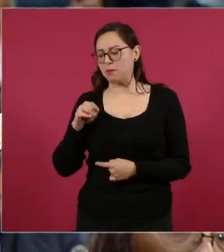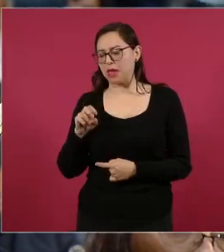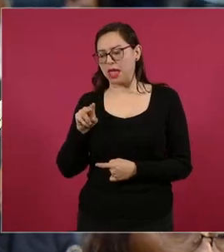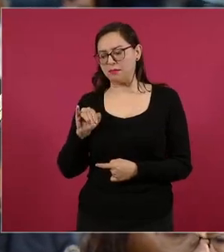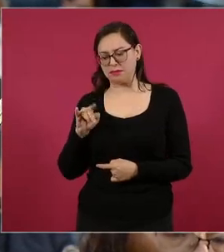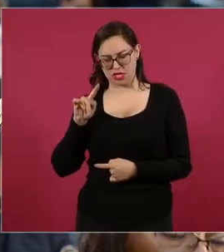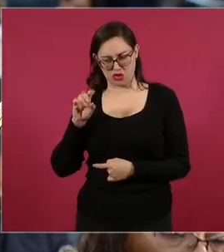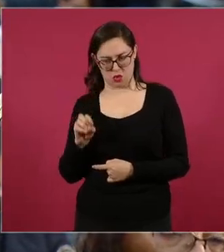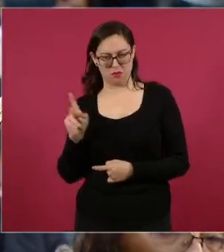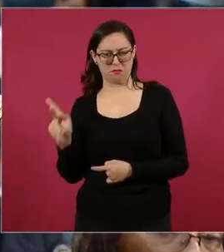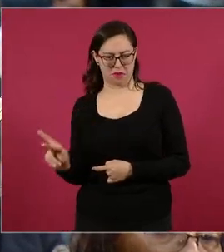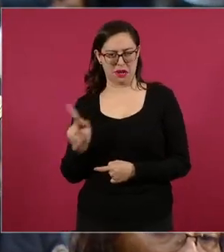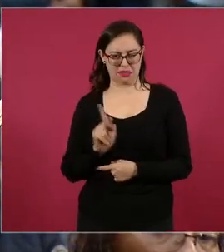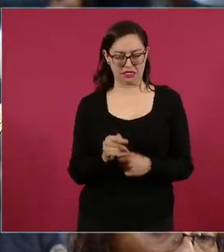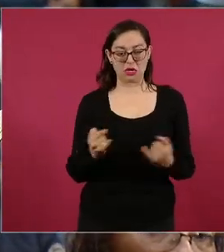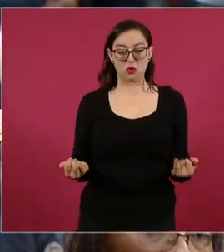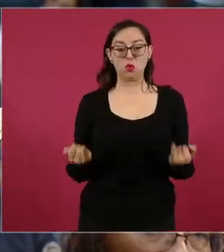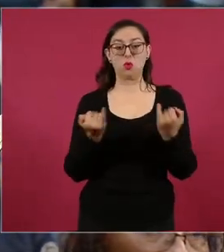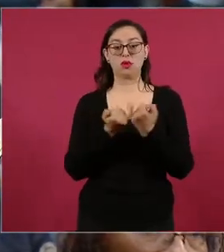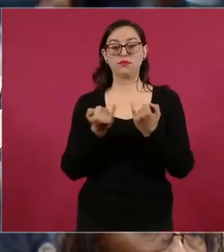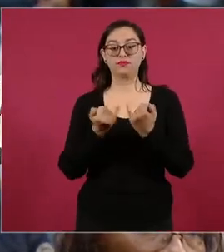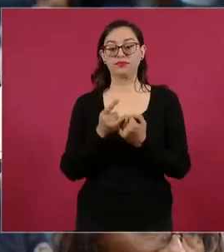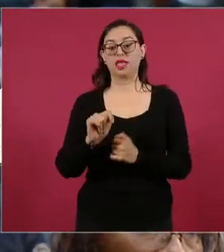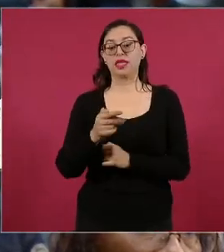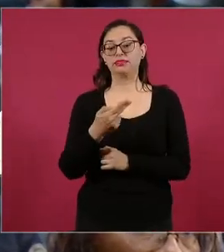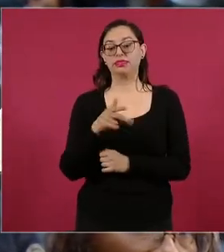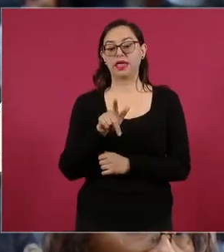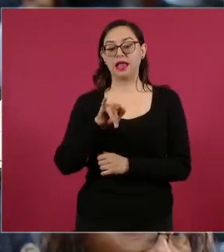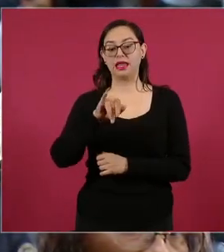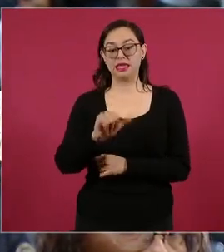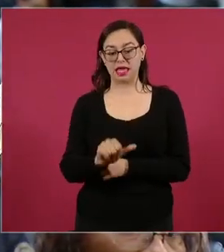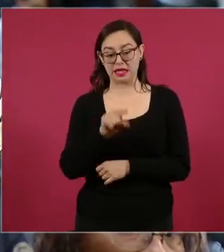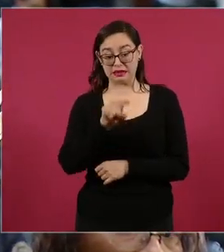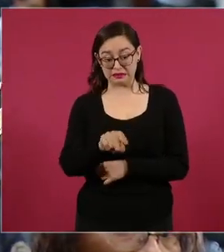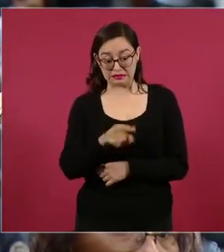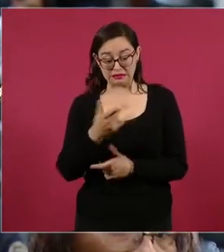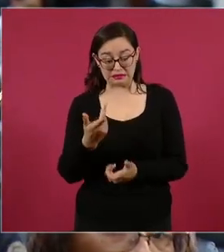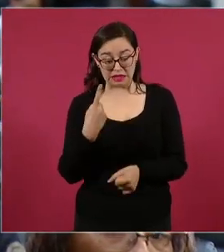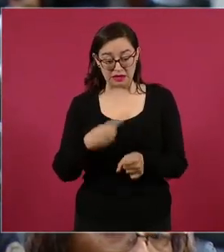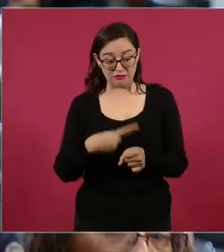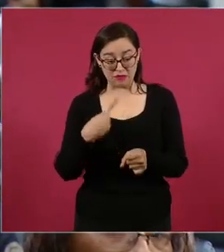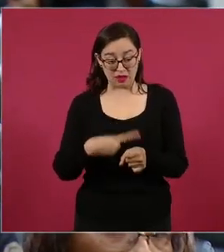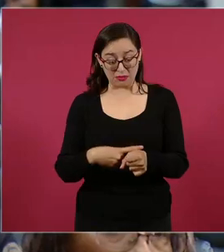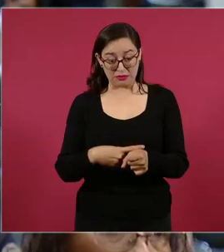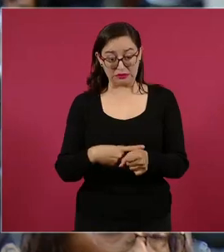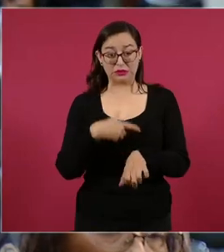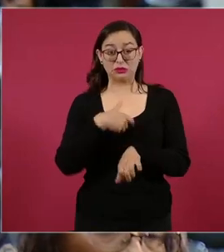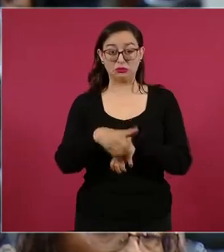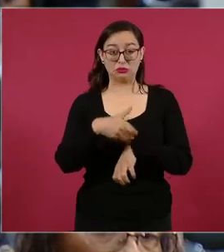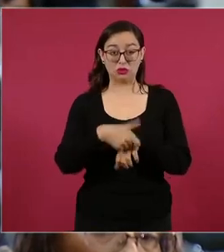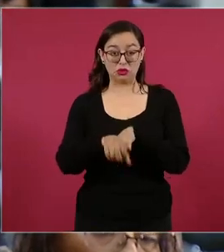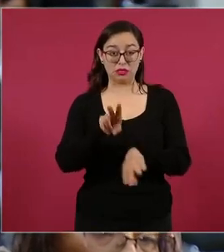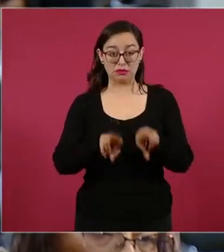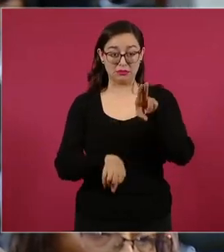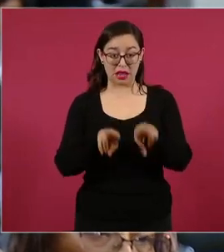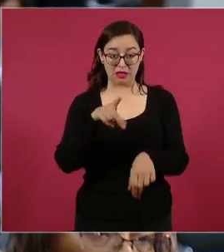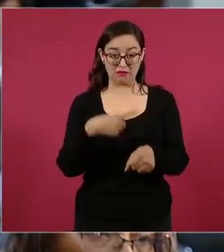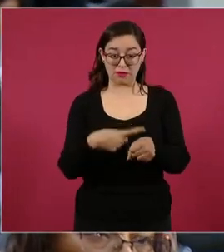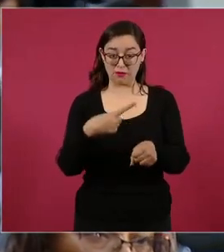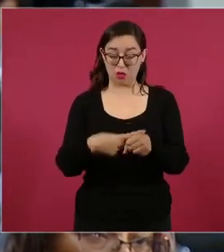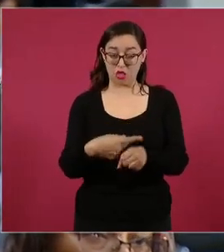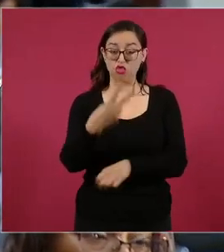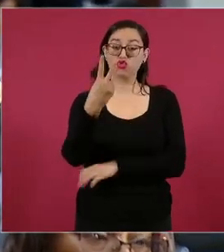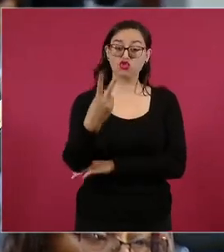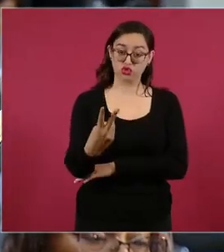que la niña tiene, Thalía, es del tipo 2, AMET 2. Está